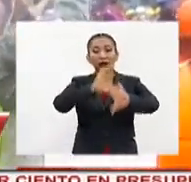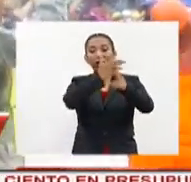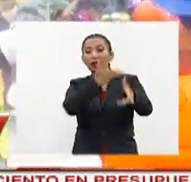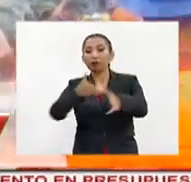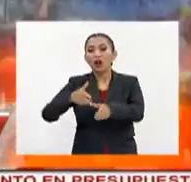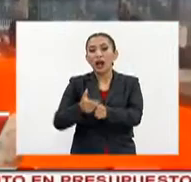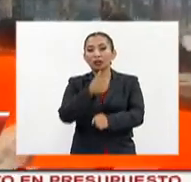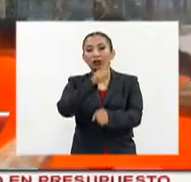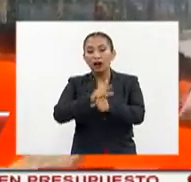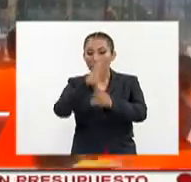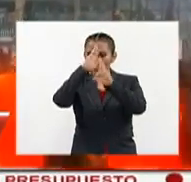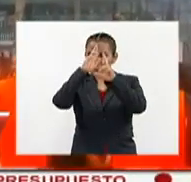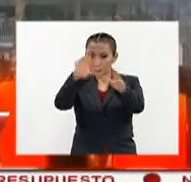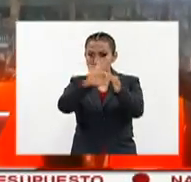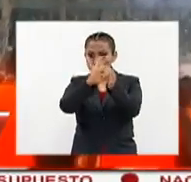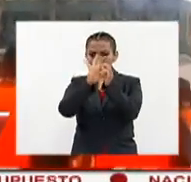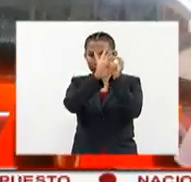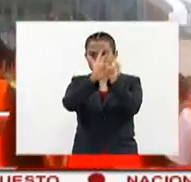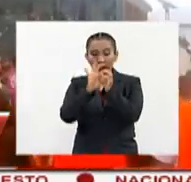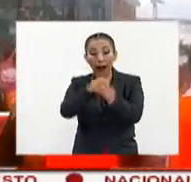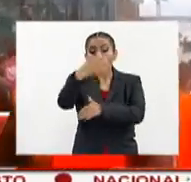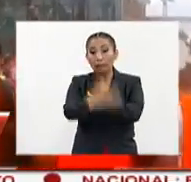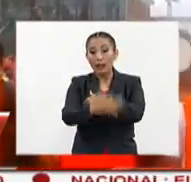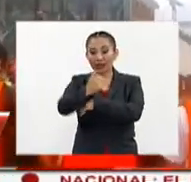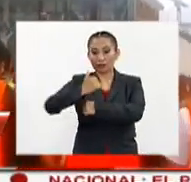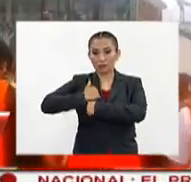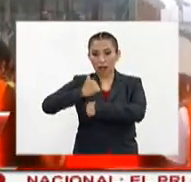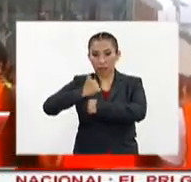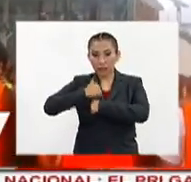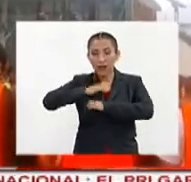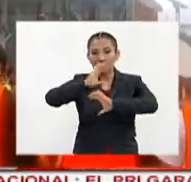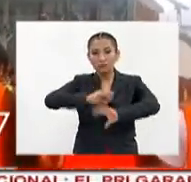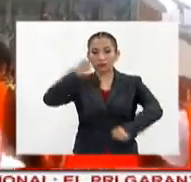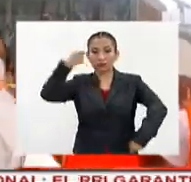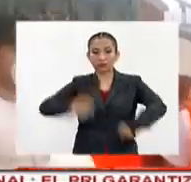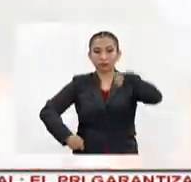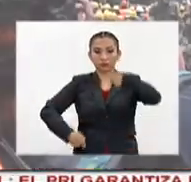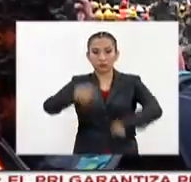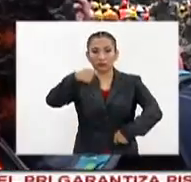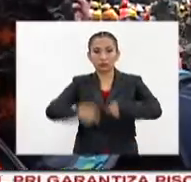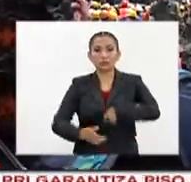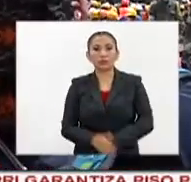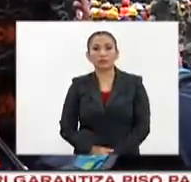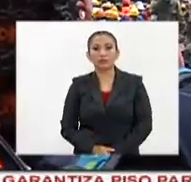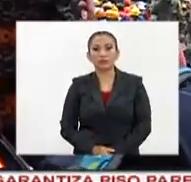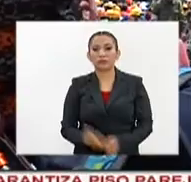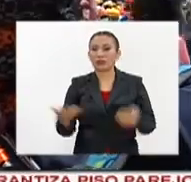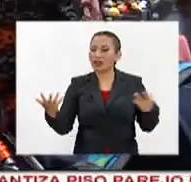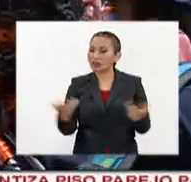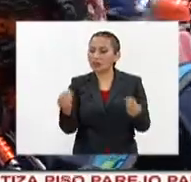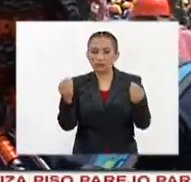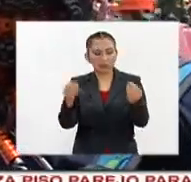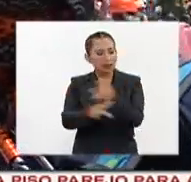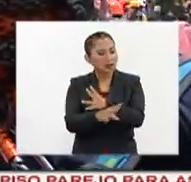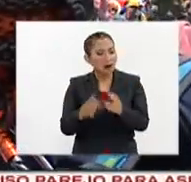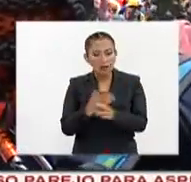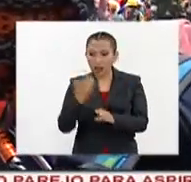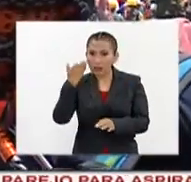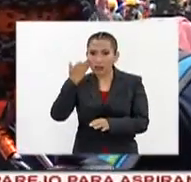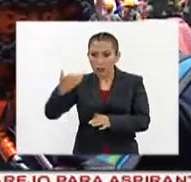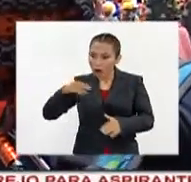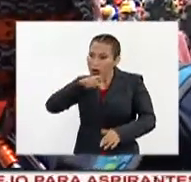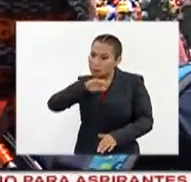himno nacional como muestra de unidad, mientras que militares entonaron la marcha fúnebre. Se hizo muchísimo en muy poco